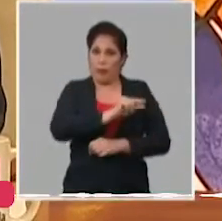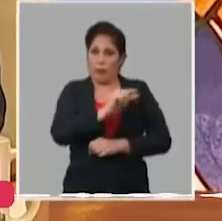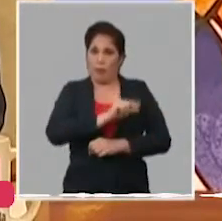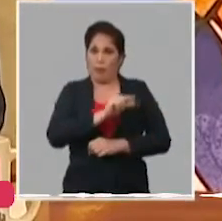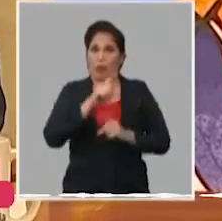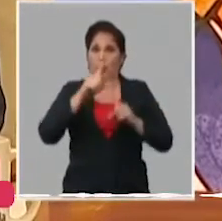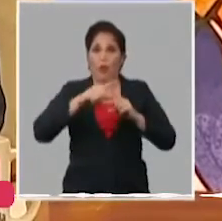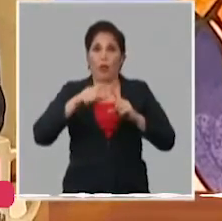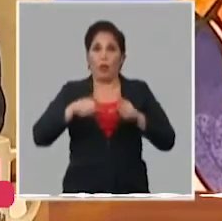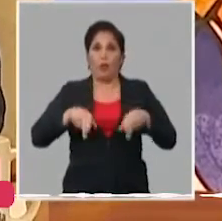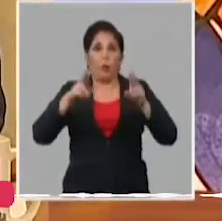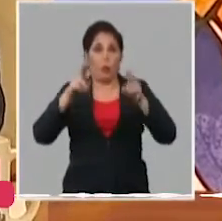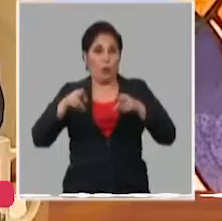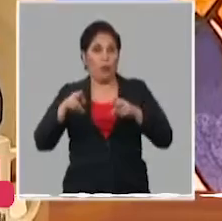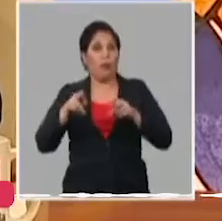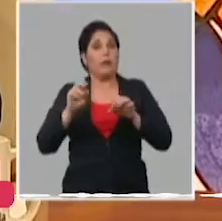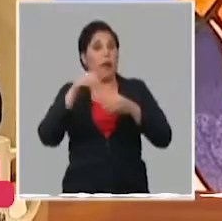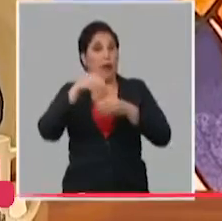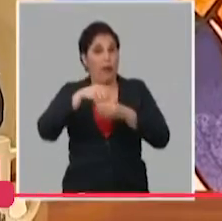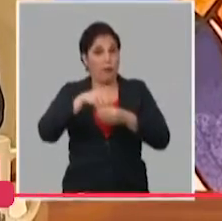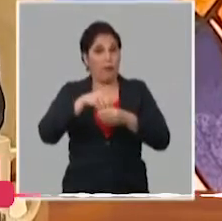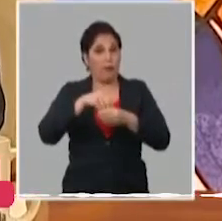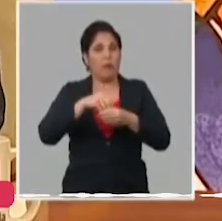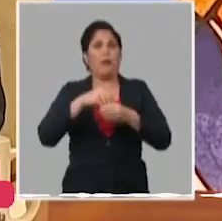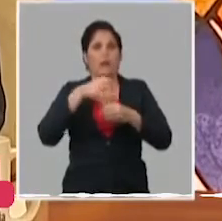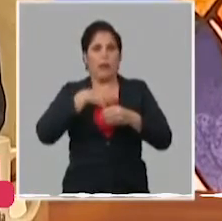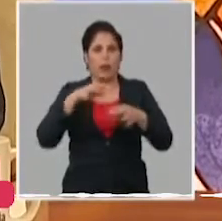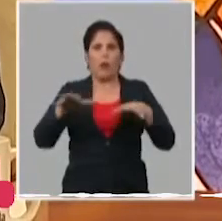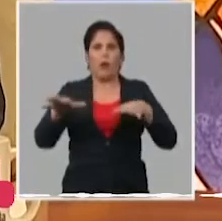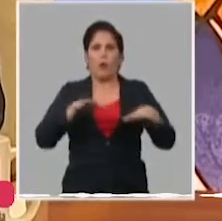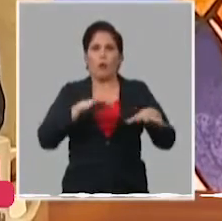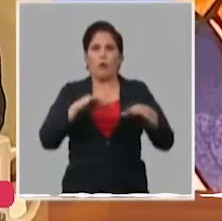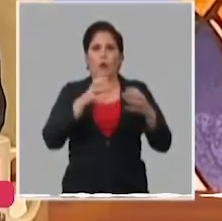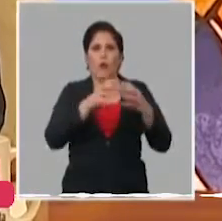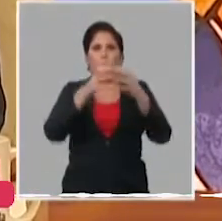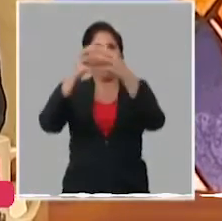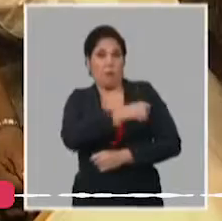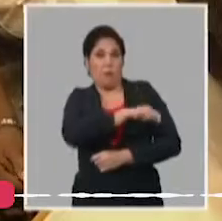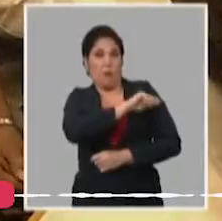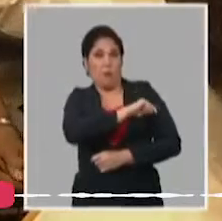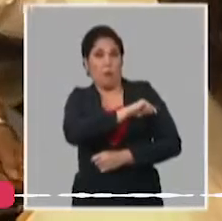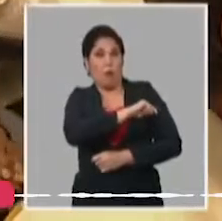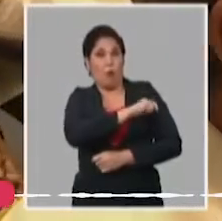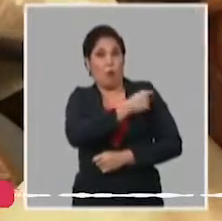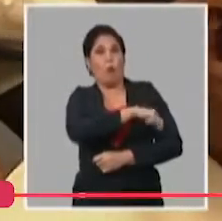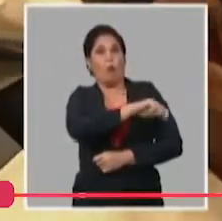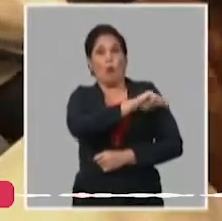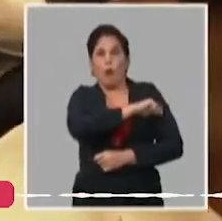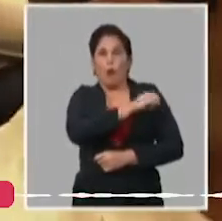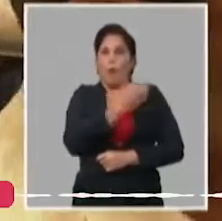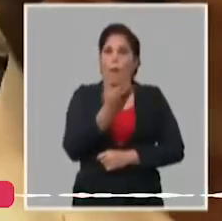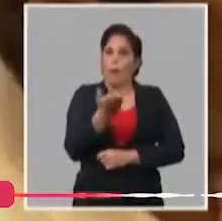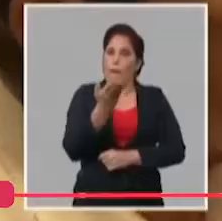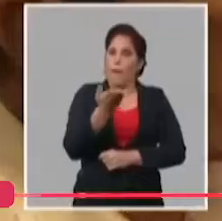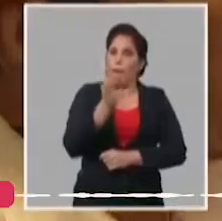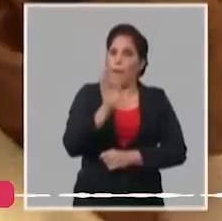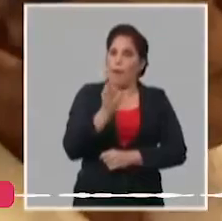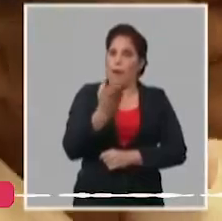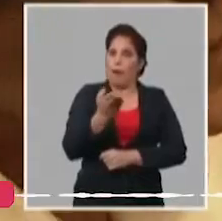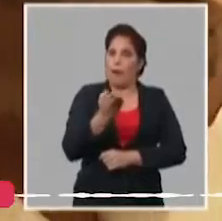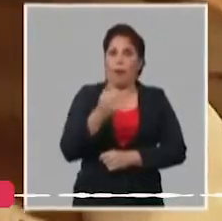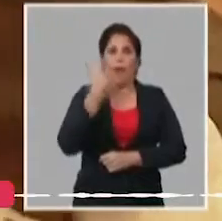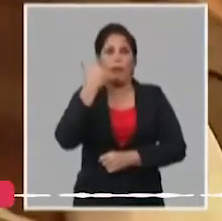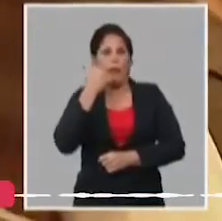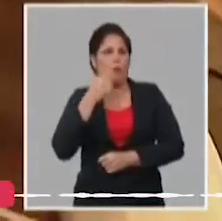en los hoteles, se encuentran en condición de aislamiento. Y personas que veamos en la